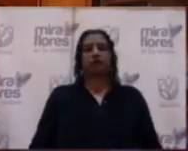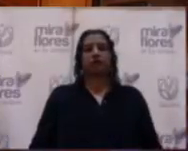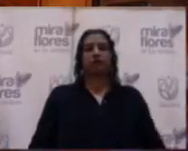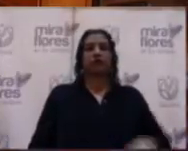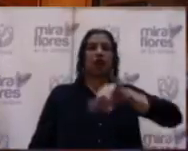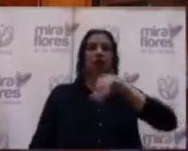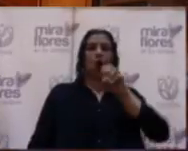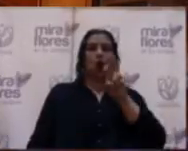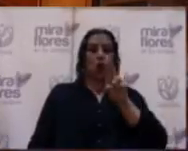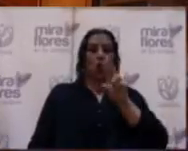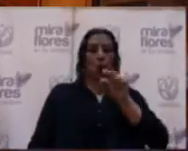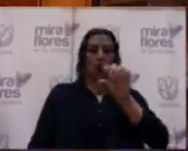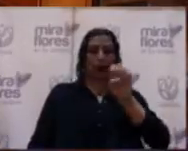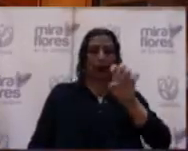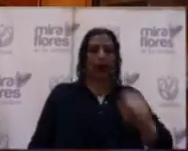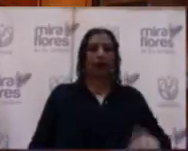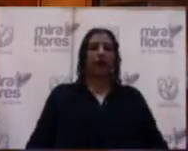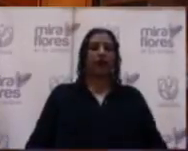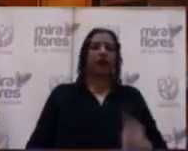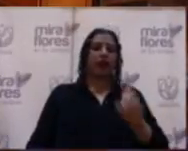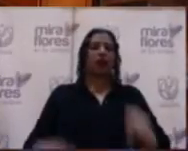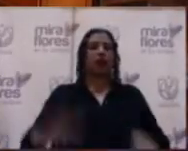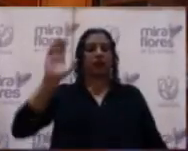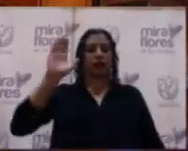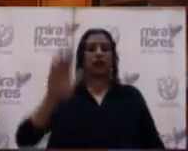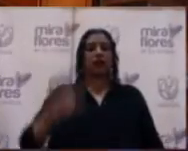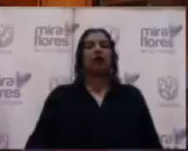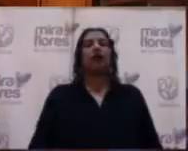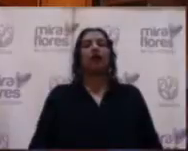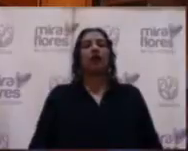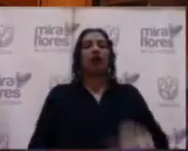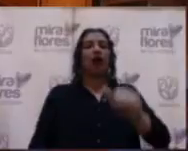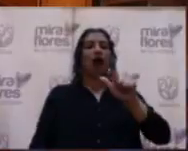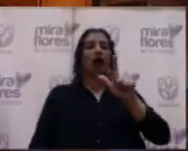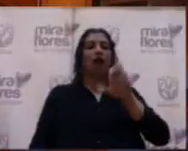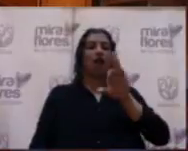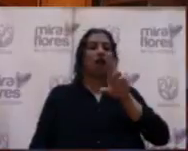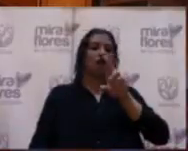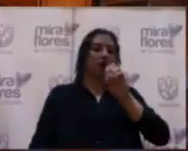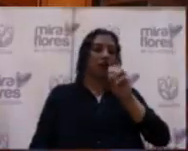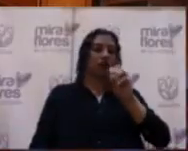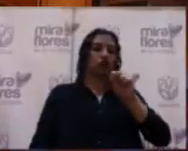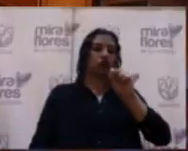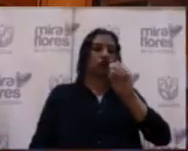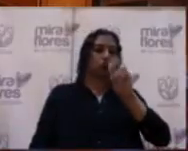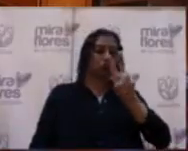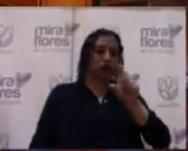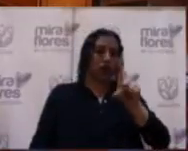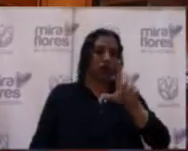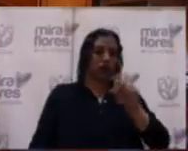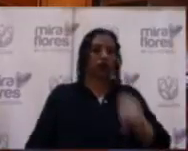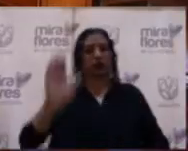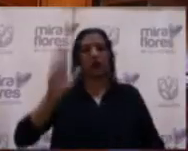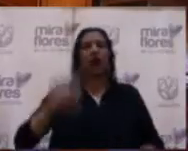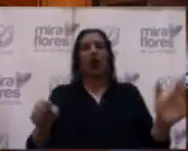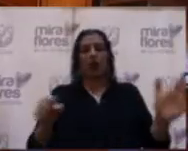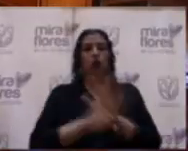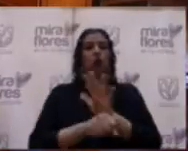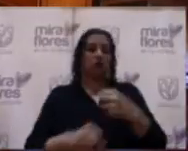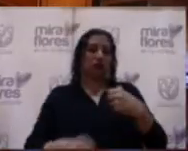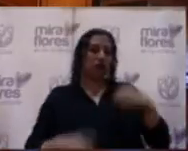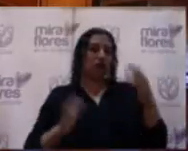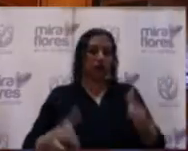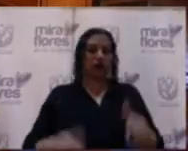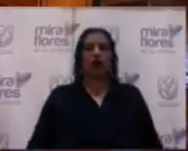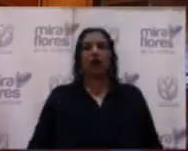señor Jorge de Albertis González del Riego, señor Alfredo Sousa Locio, ay, con el señor alcalde. Muy